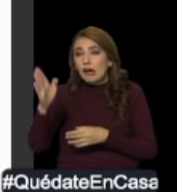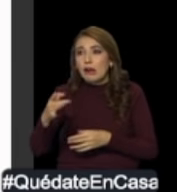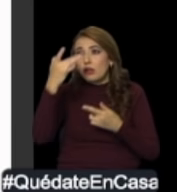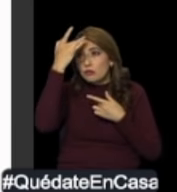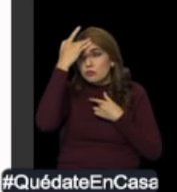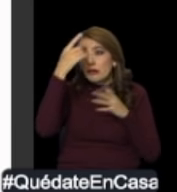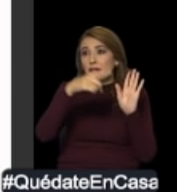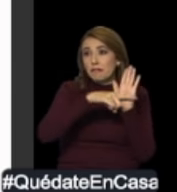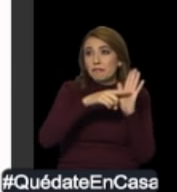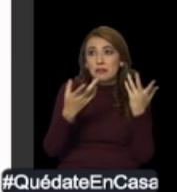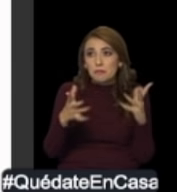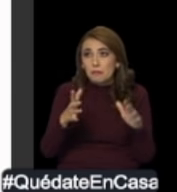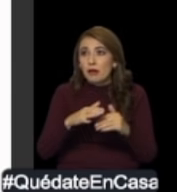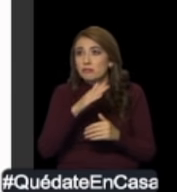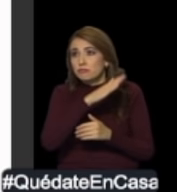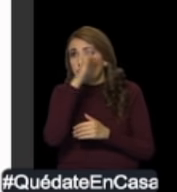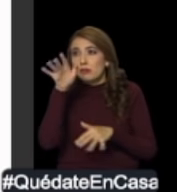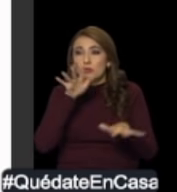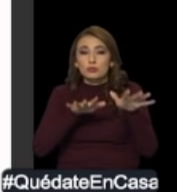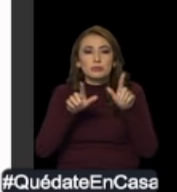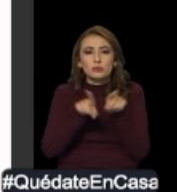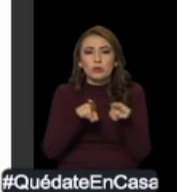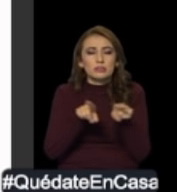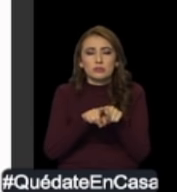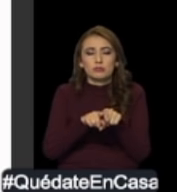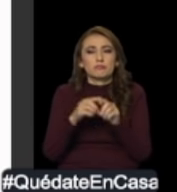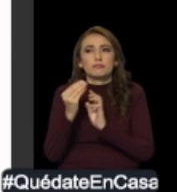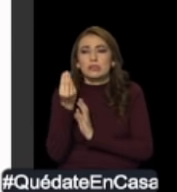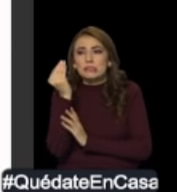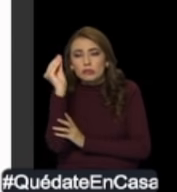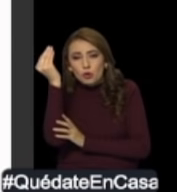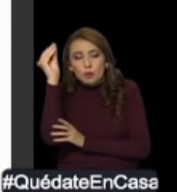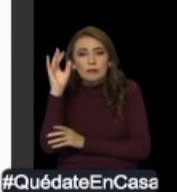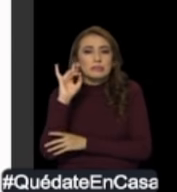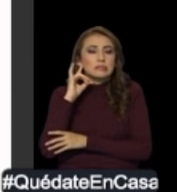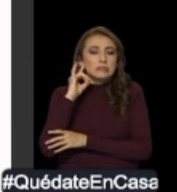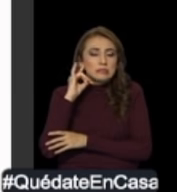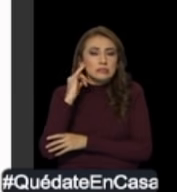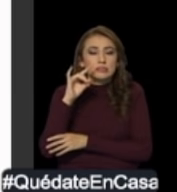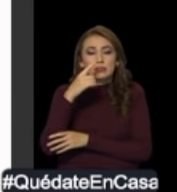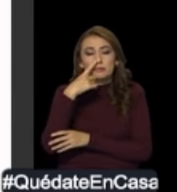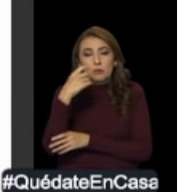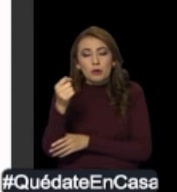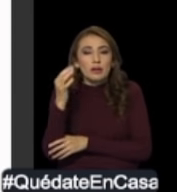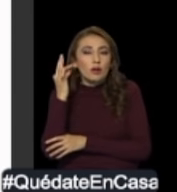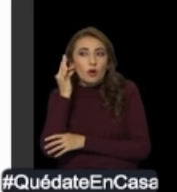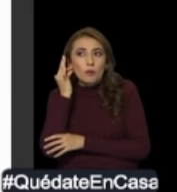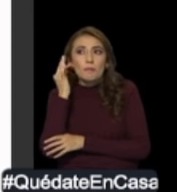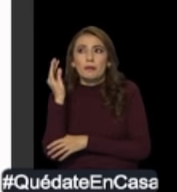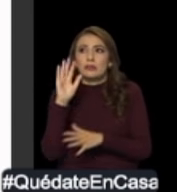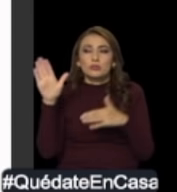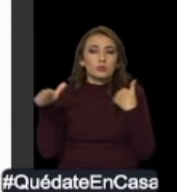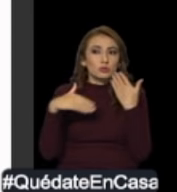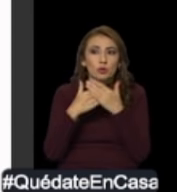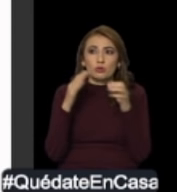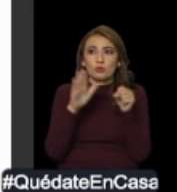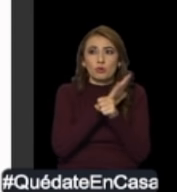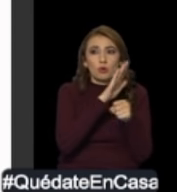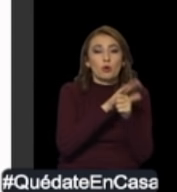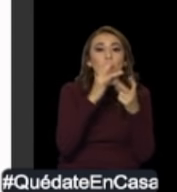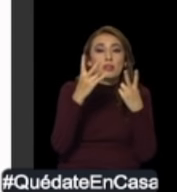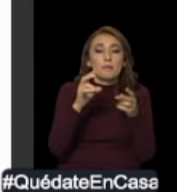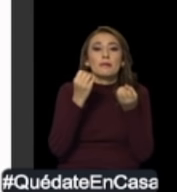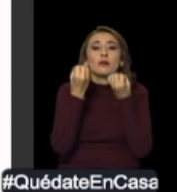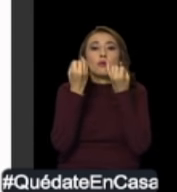superior derecha, esto está dividido o estratificado por grupos etarios y corresponde a los